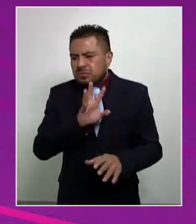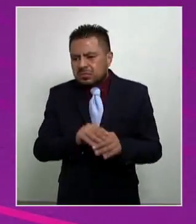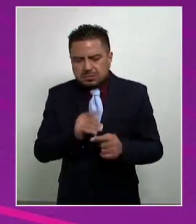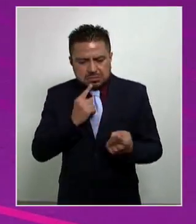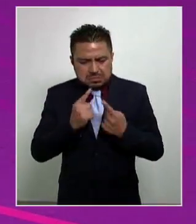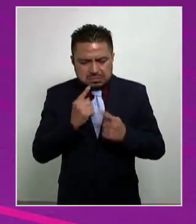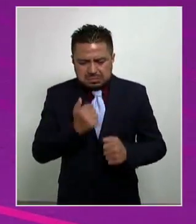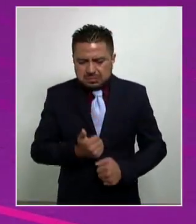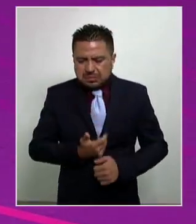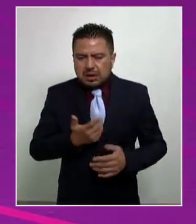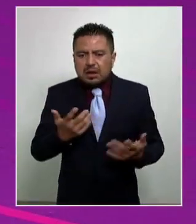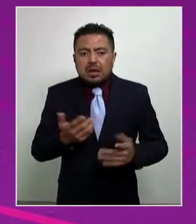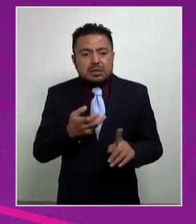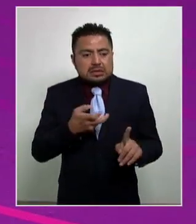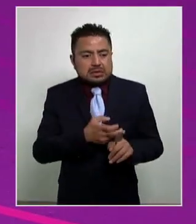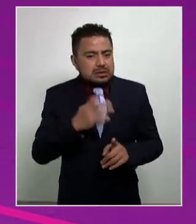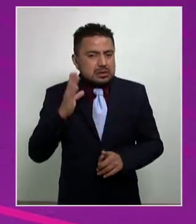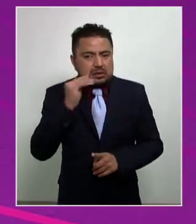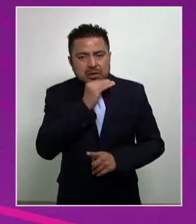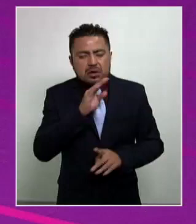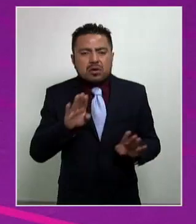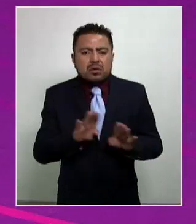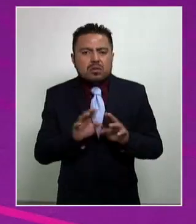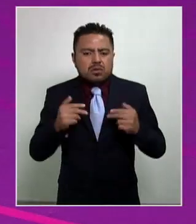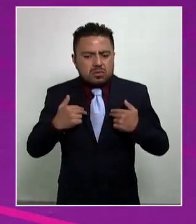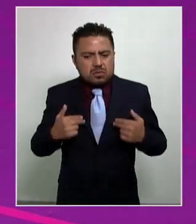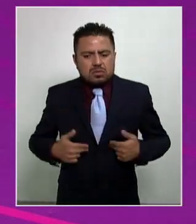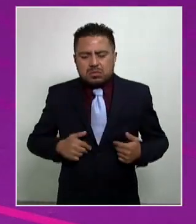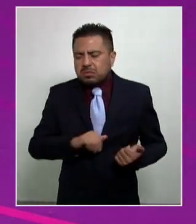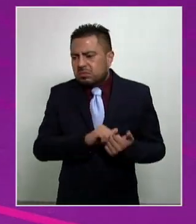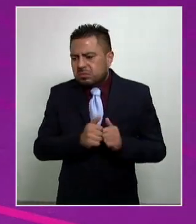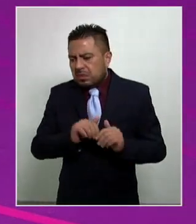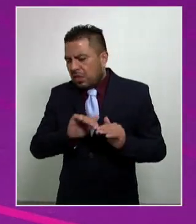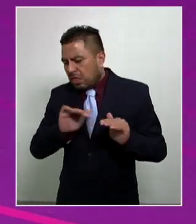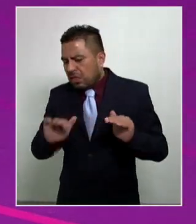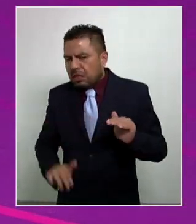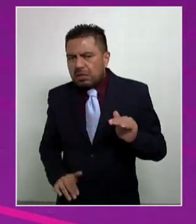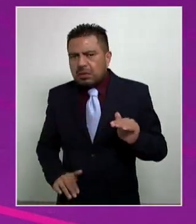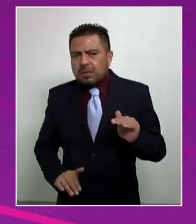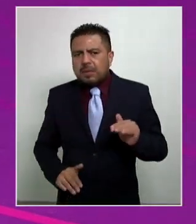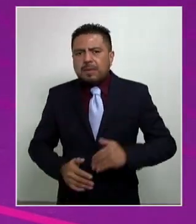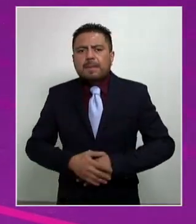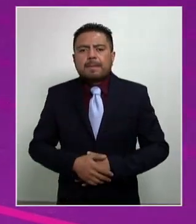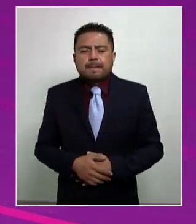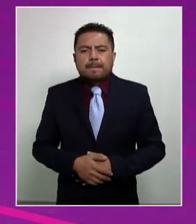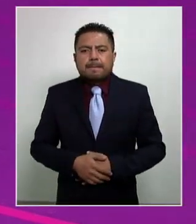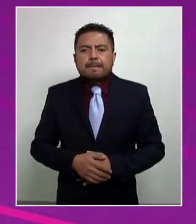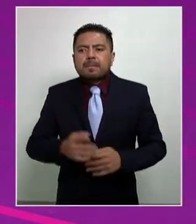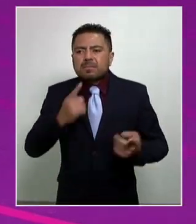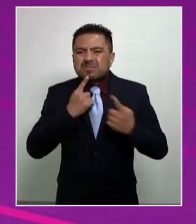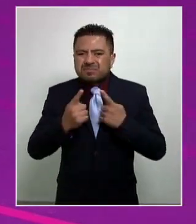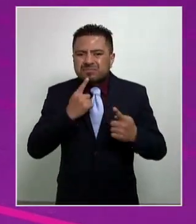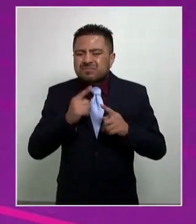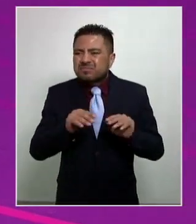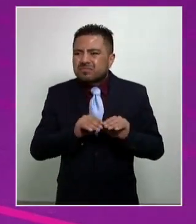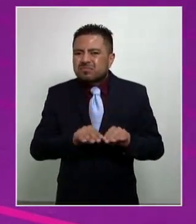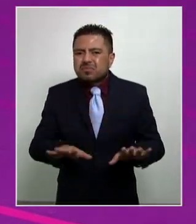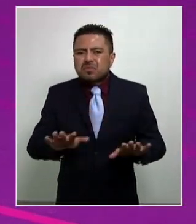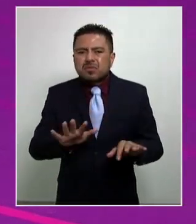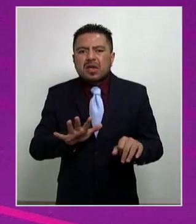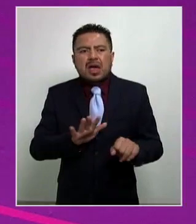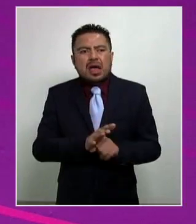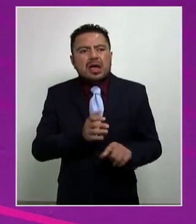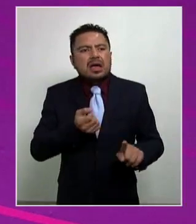del negro un ser humano que es inferior, un discurso que jerarquiza